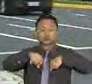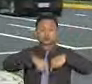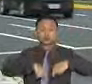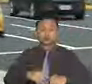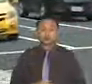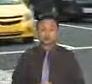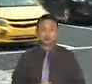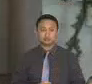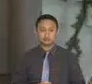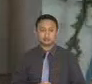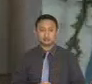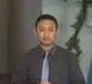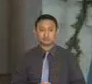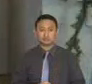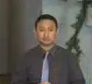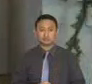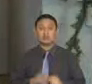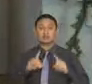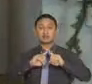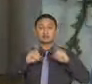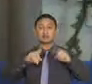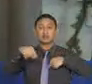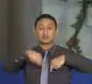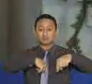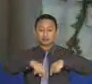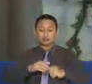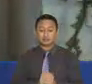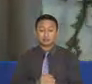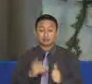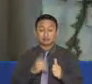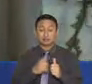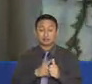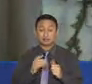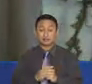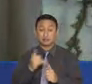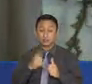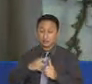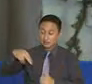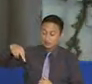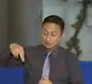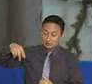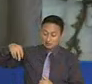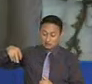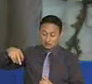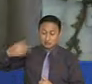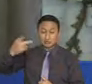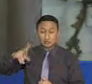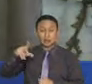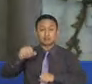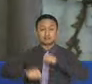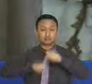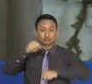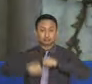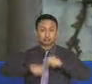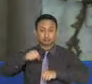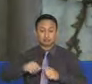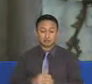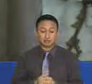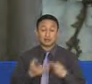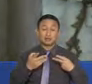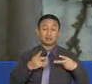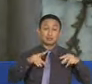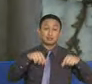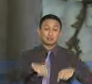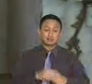multimodal el multimodal implica que se maneje lo peatonal que se maneje en los ciclista que se